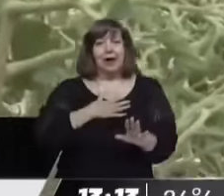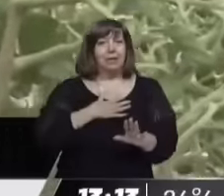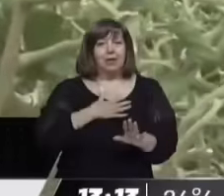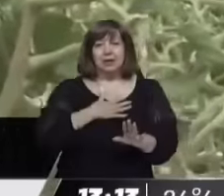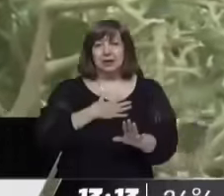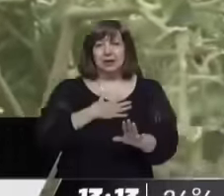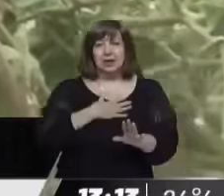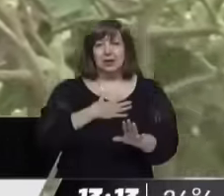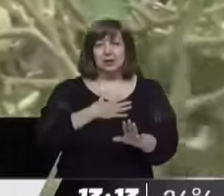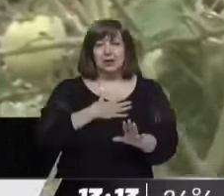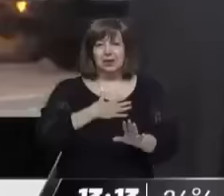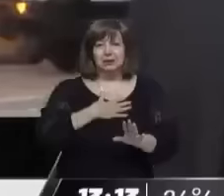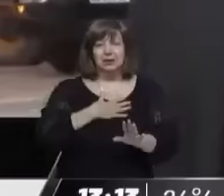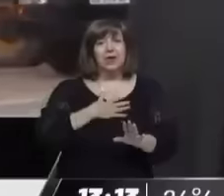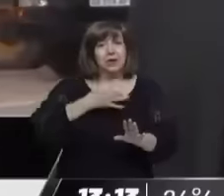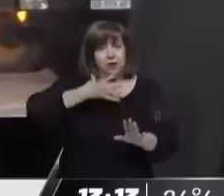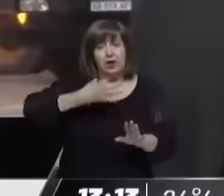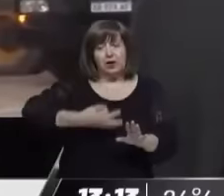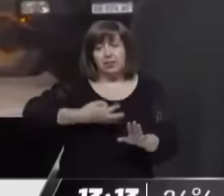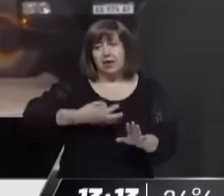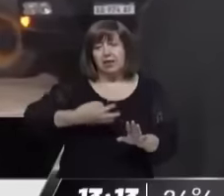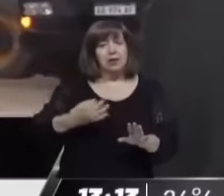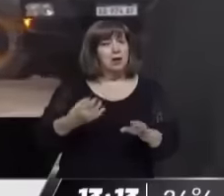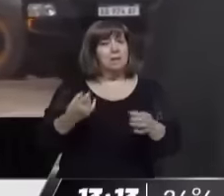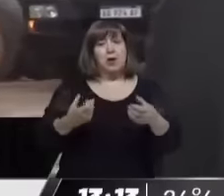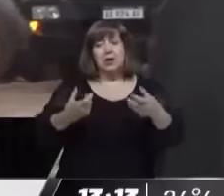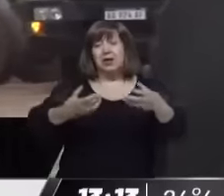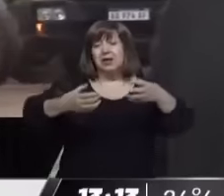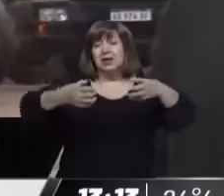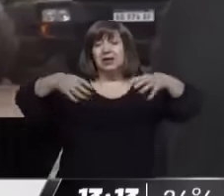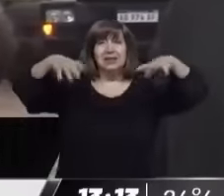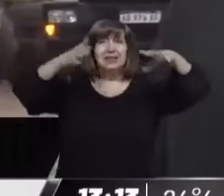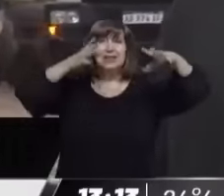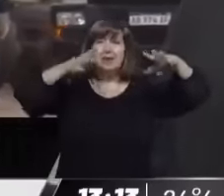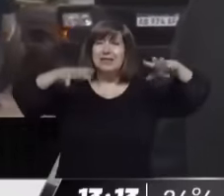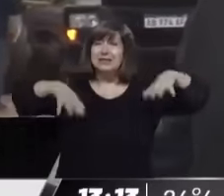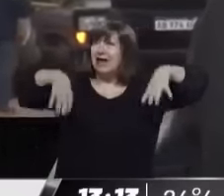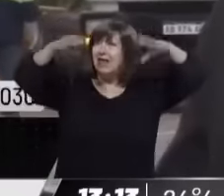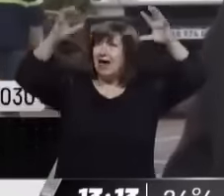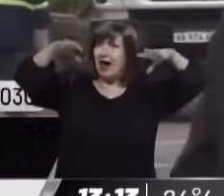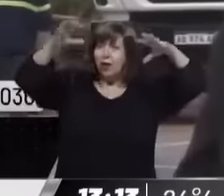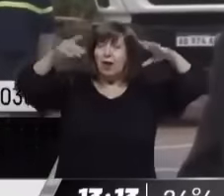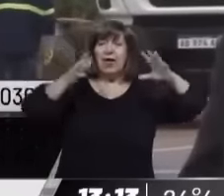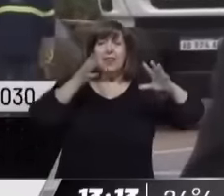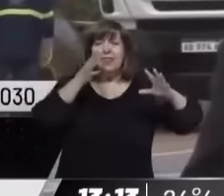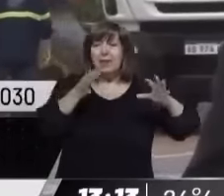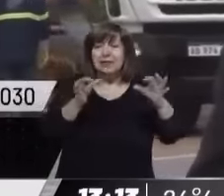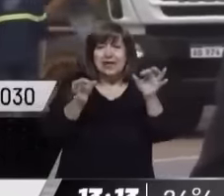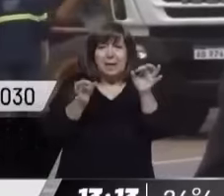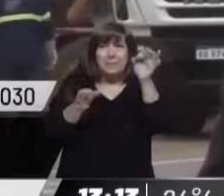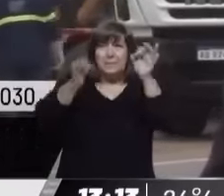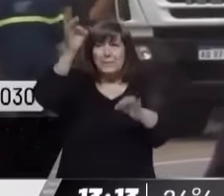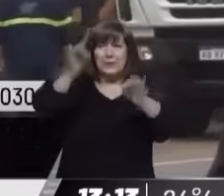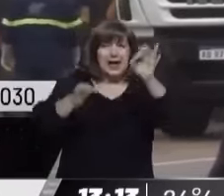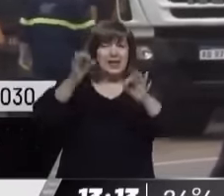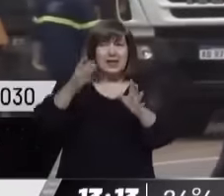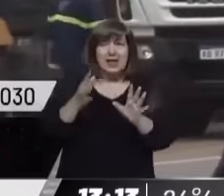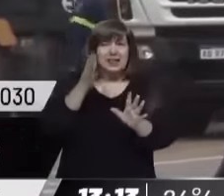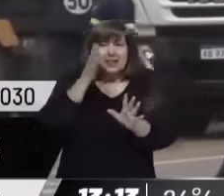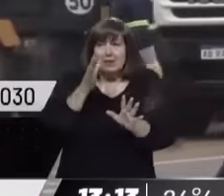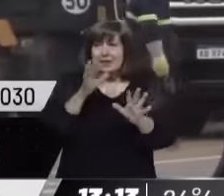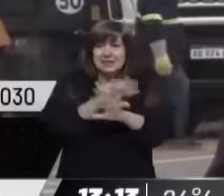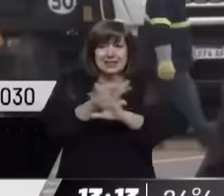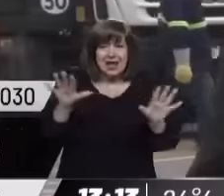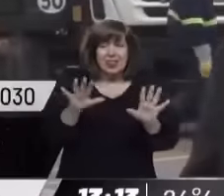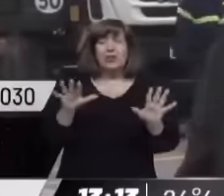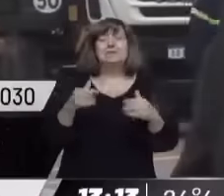con los productores, ¿no? Evidentemente la magnitud de lo que ha ocurrido nos excede al municipio, excede cualquier previsión,